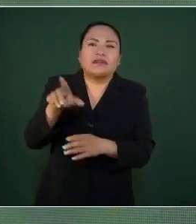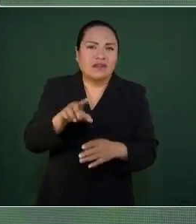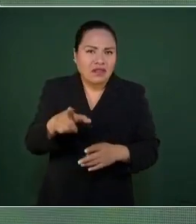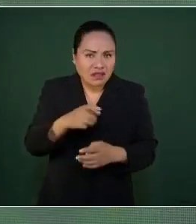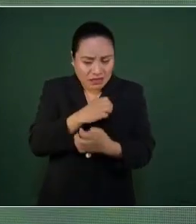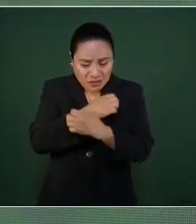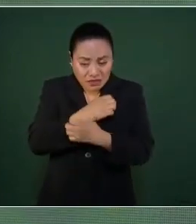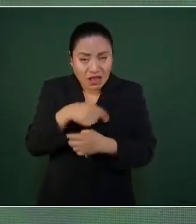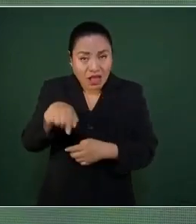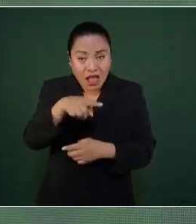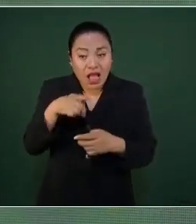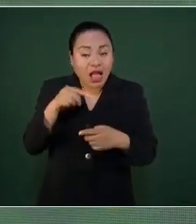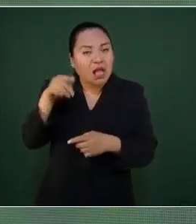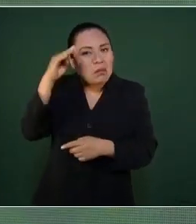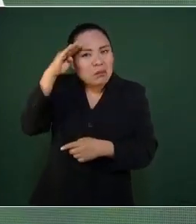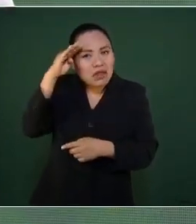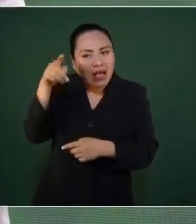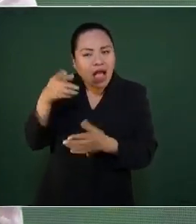y que por eso